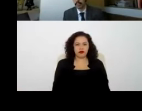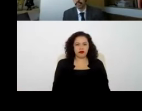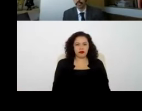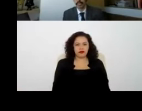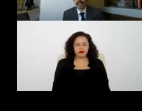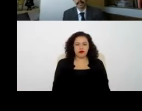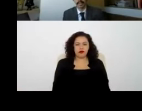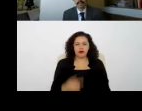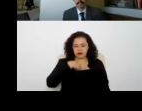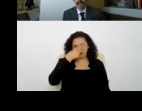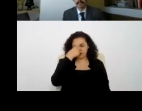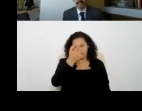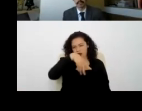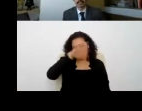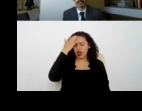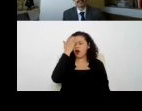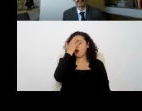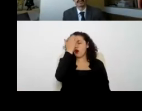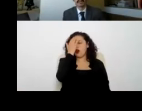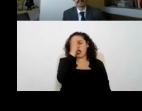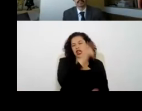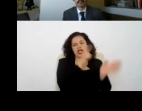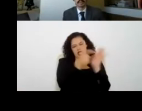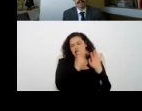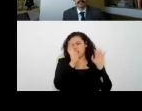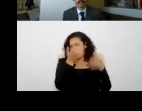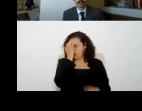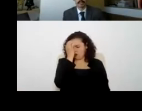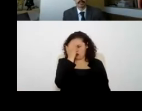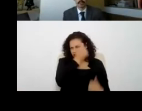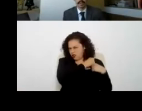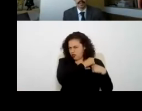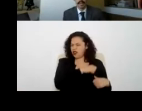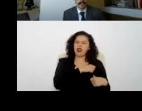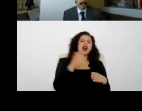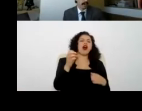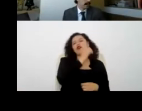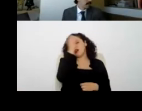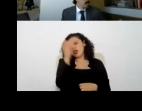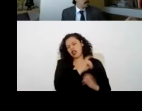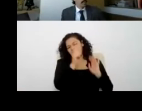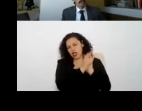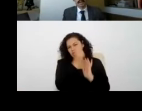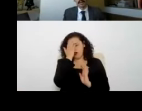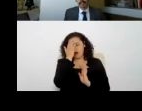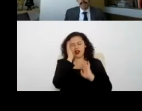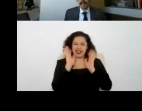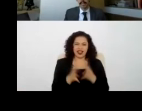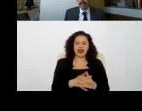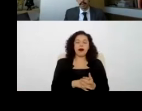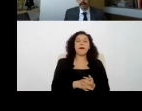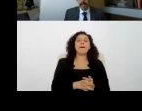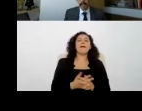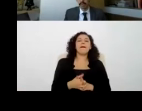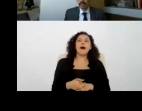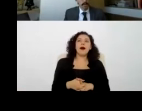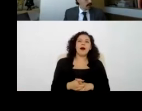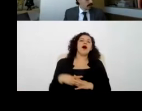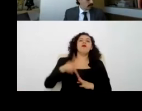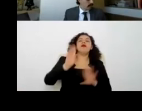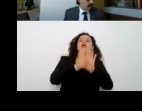Insisto en que muchos de ustedes ya están familiarizados con las autoridades, las obligaciones, la ley en general, pero vale la pena dar un